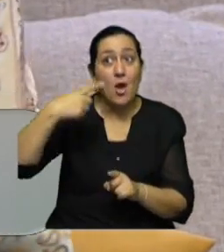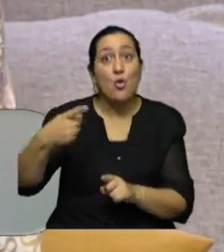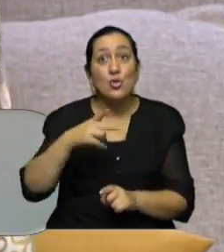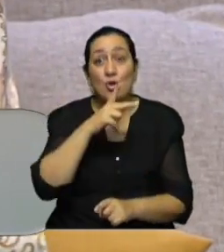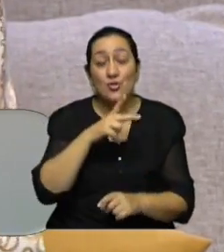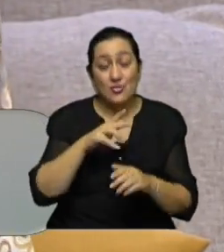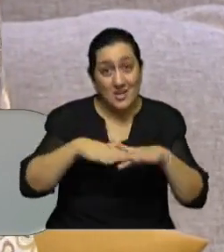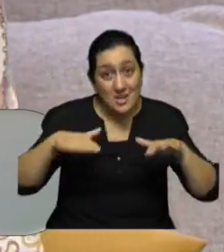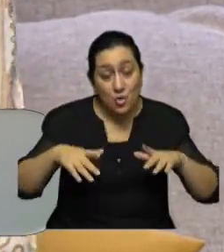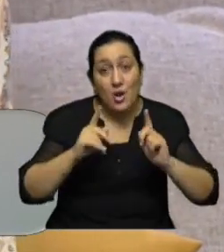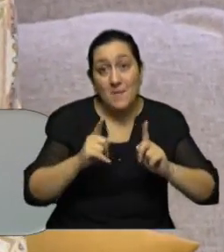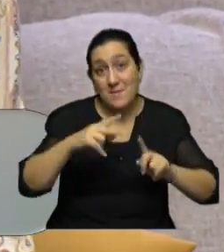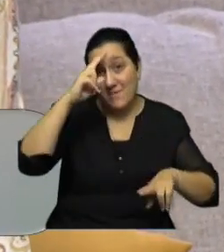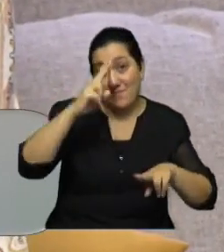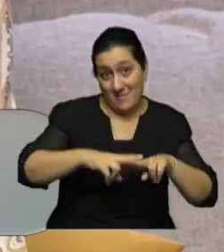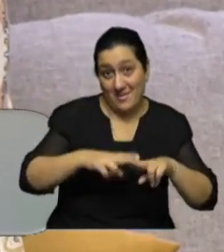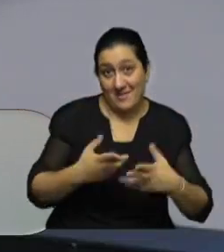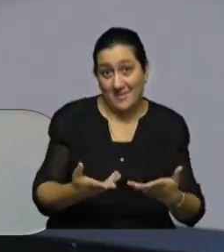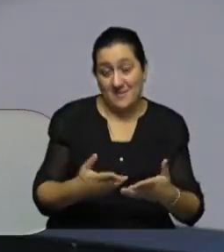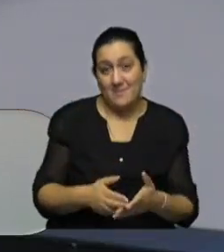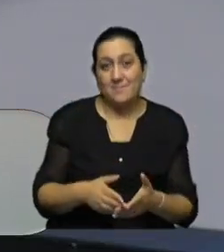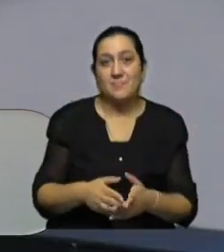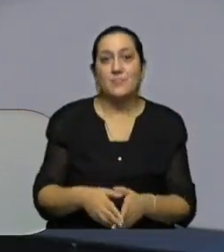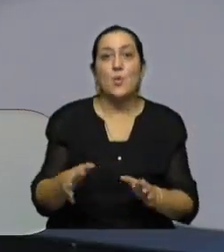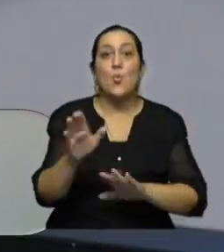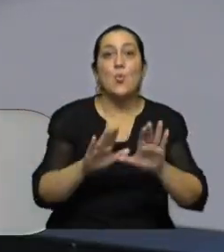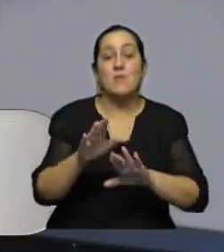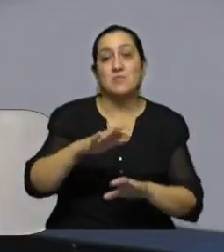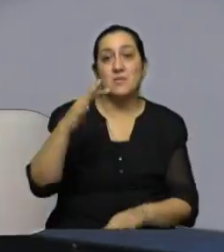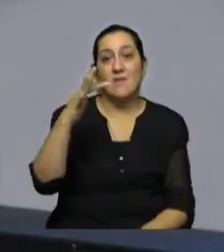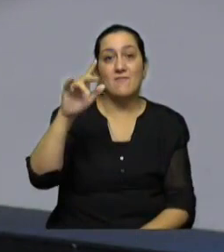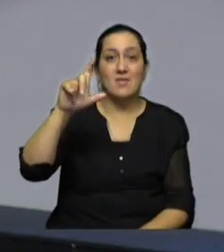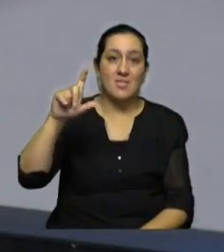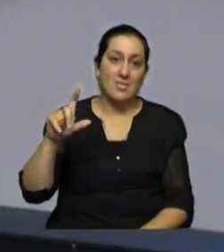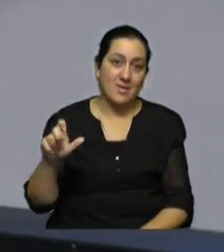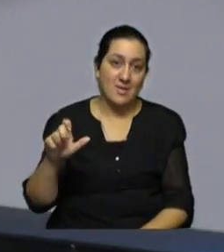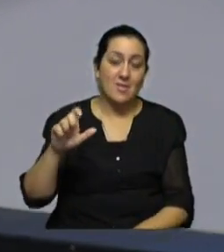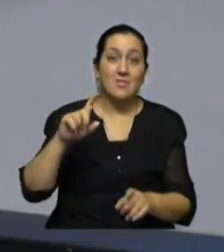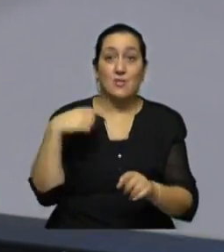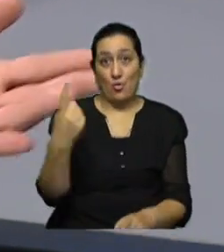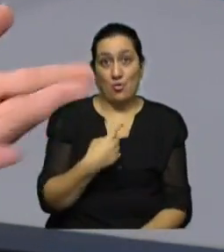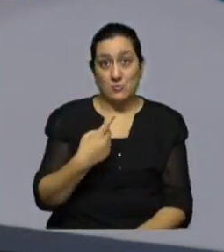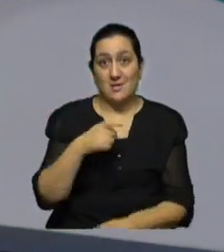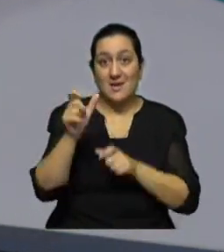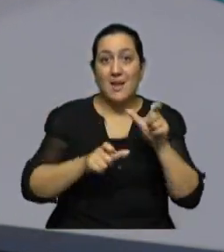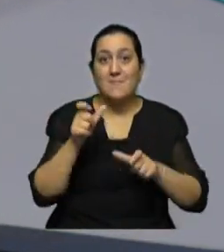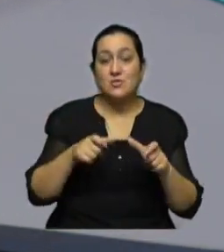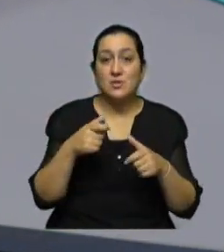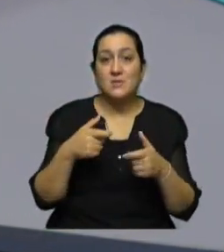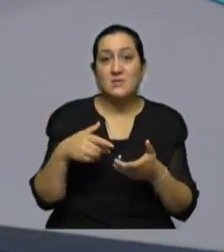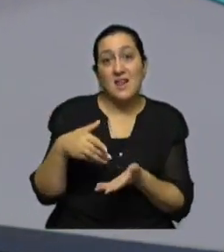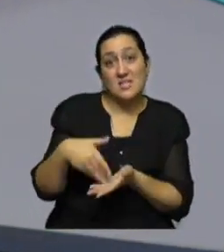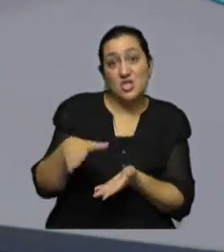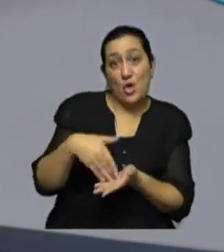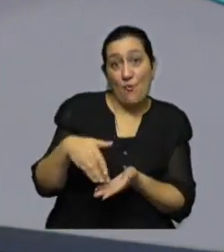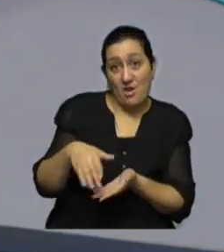esas enfermedades. En FDA, sí. Curemos a Fede entre todos. Sí. Literalmente. Y que a la gente que le sobra mucho